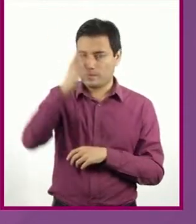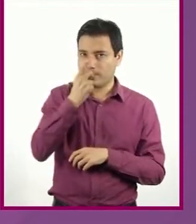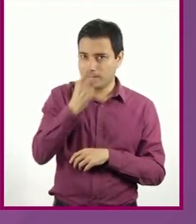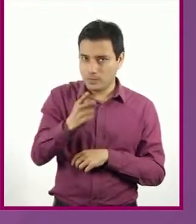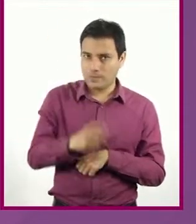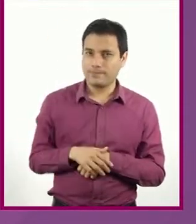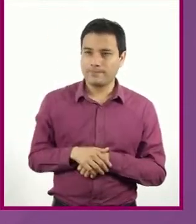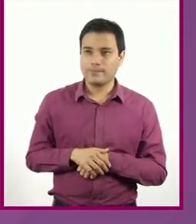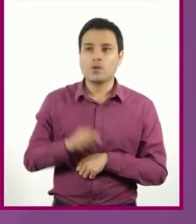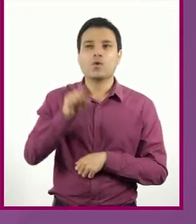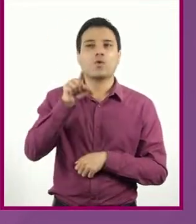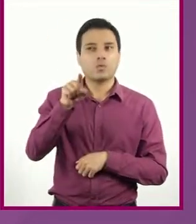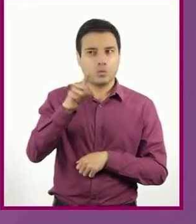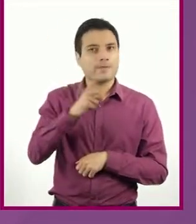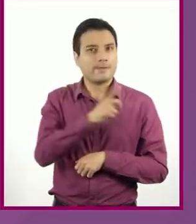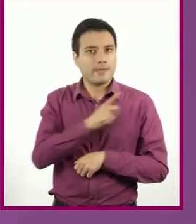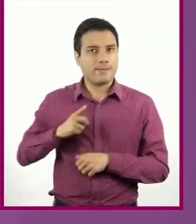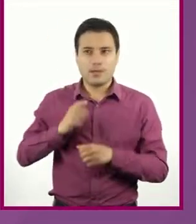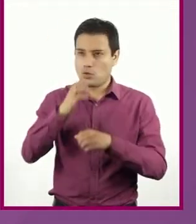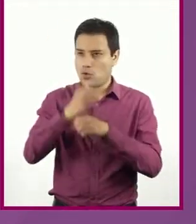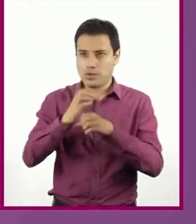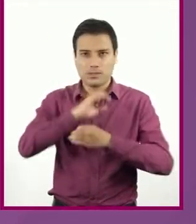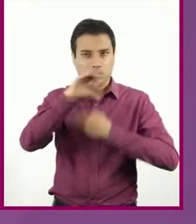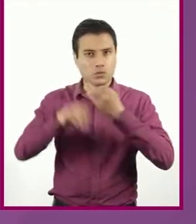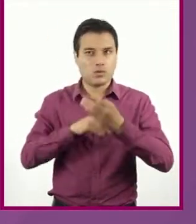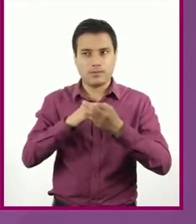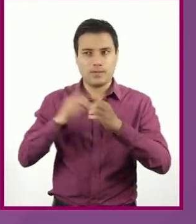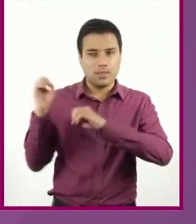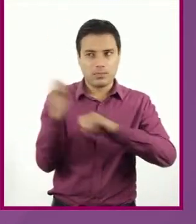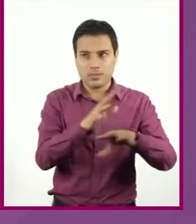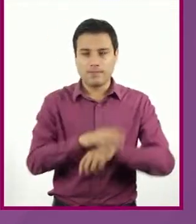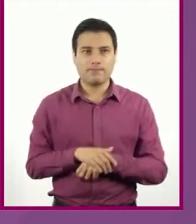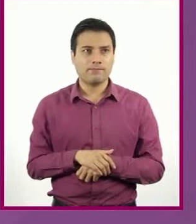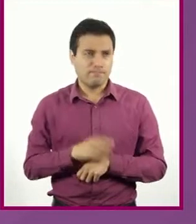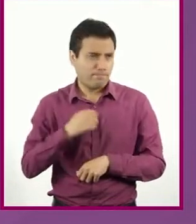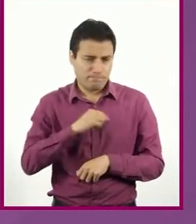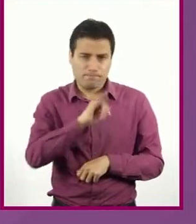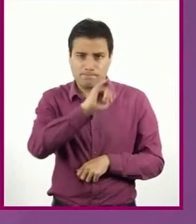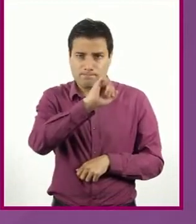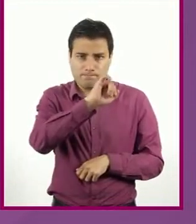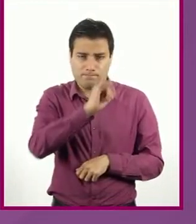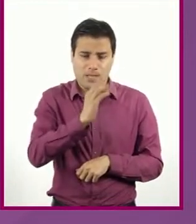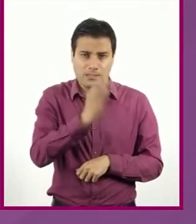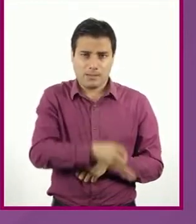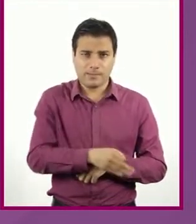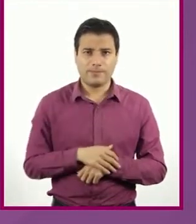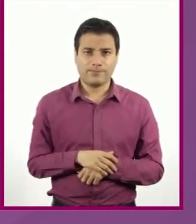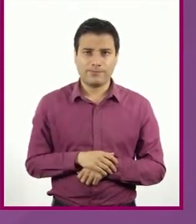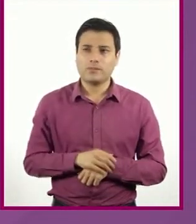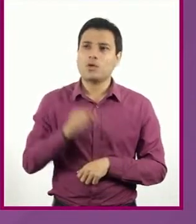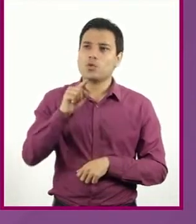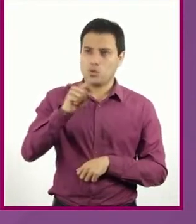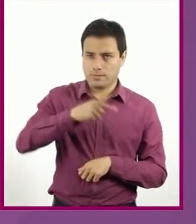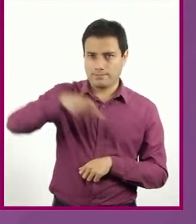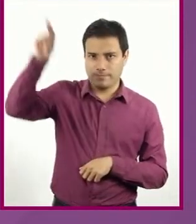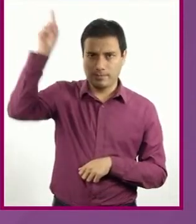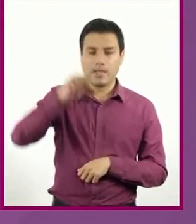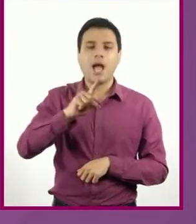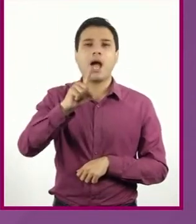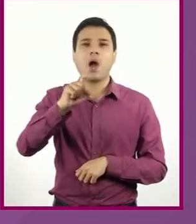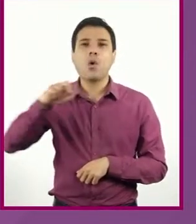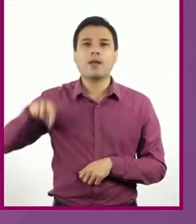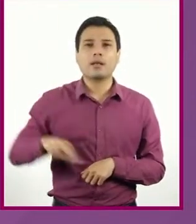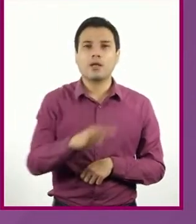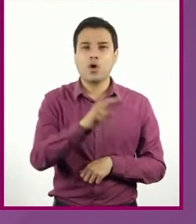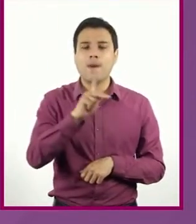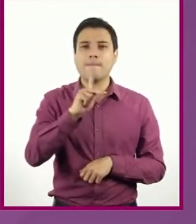eso debía renunciar a sus posesiones. Midas aceptó. Ve y busca la fuente del río